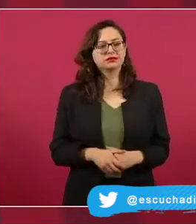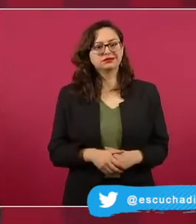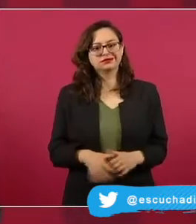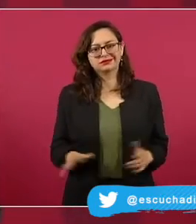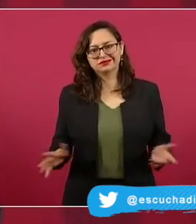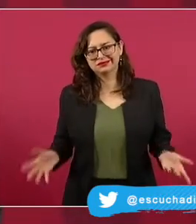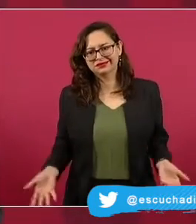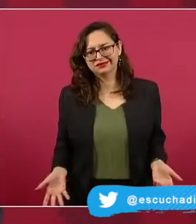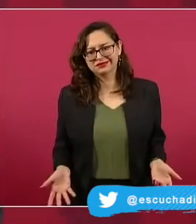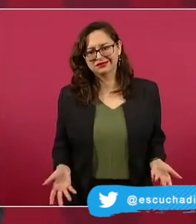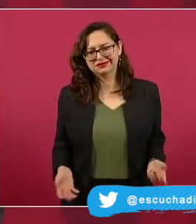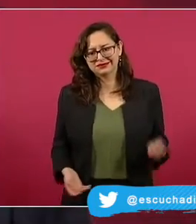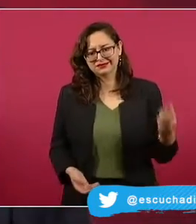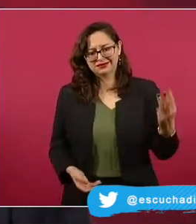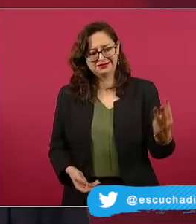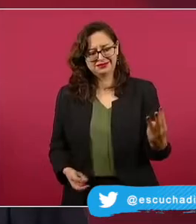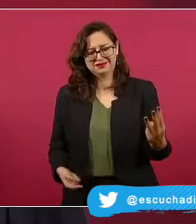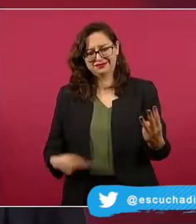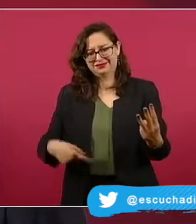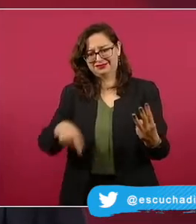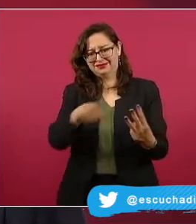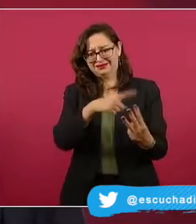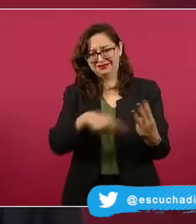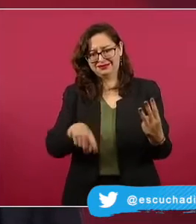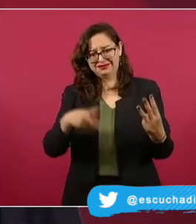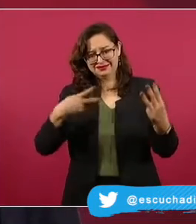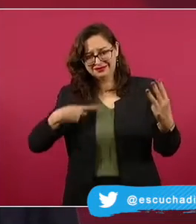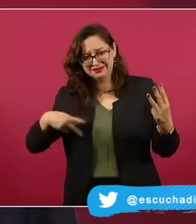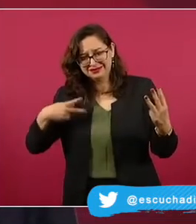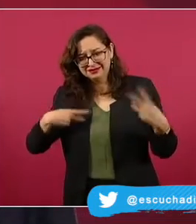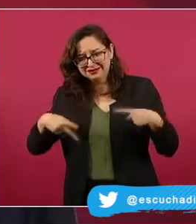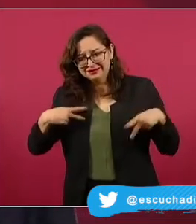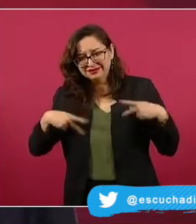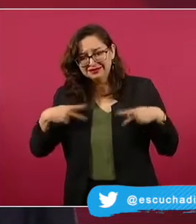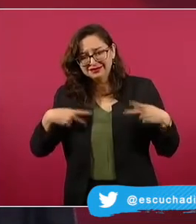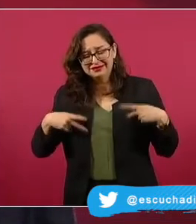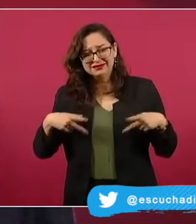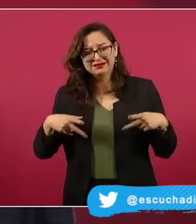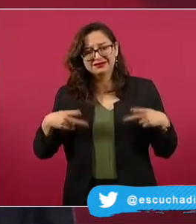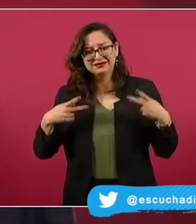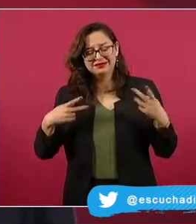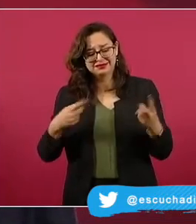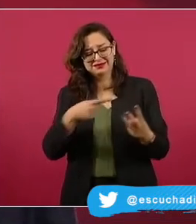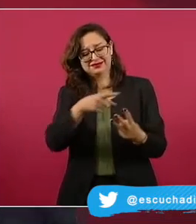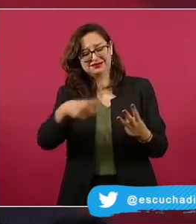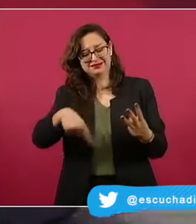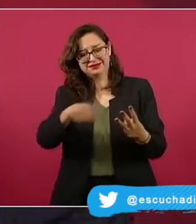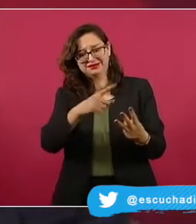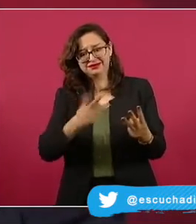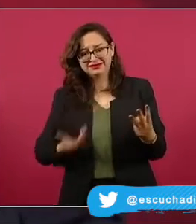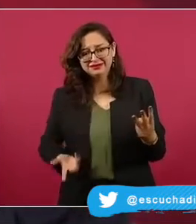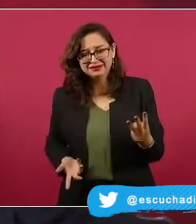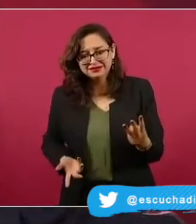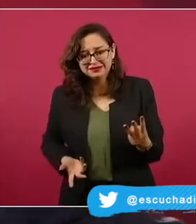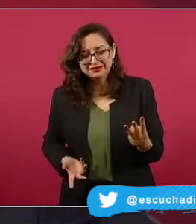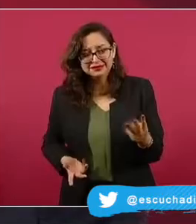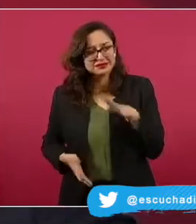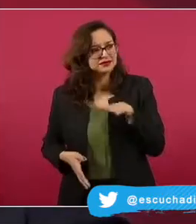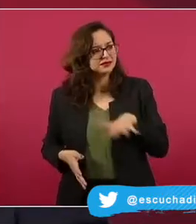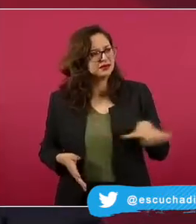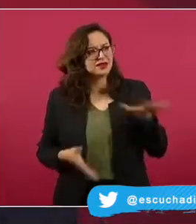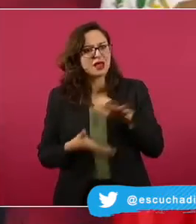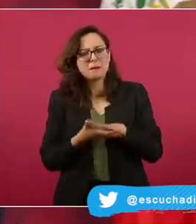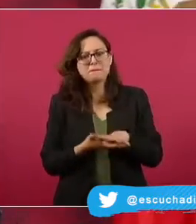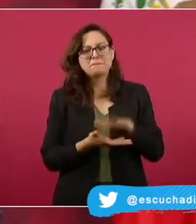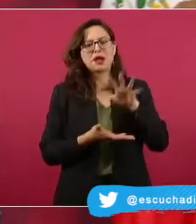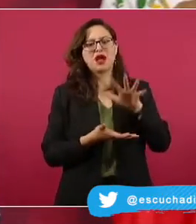es en el bienestar de todos los estadounidenses y de todos los mexicanos. Lo que conviene a la